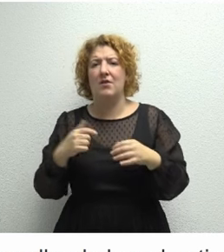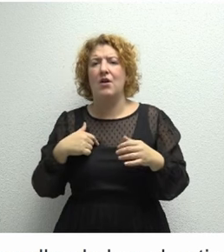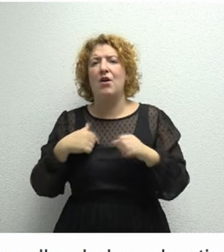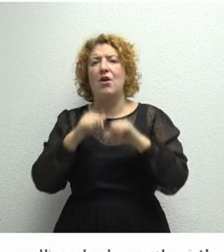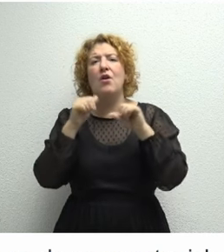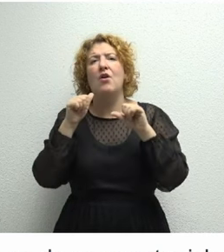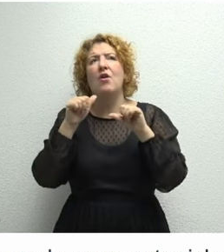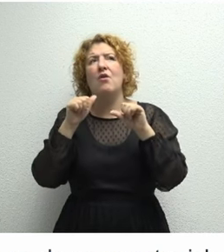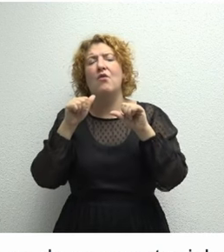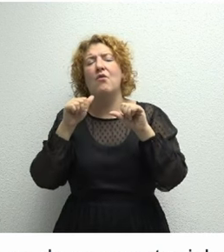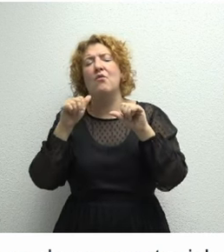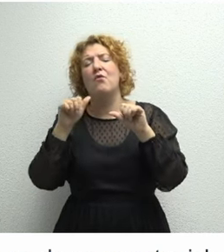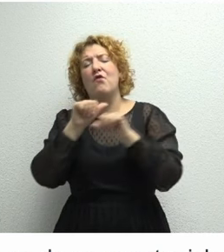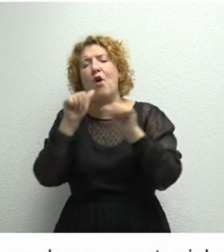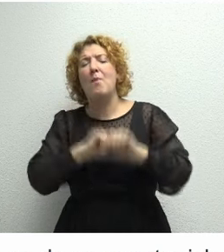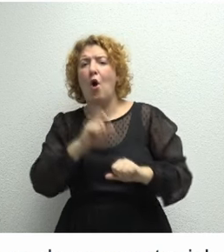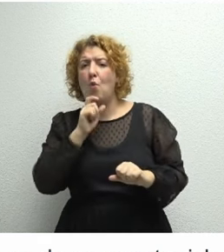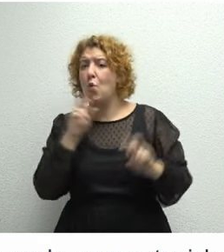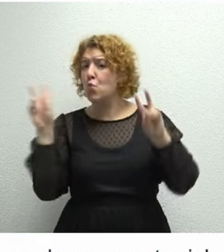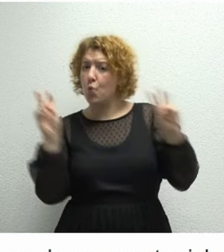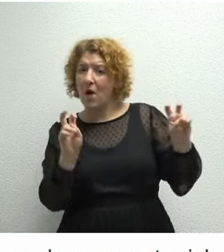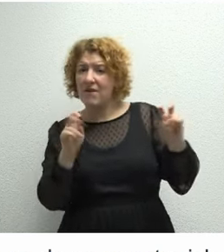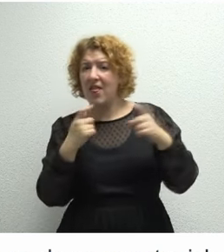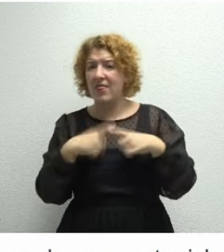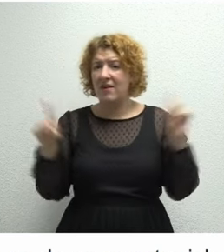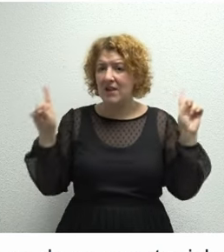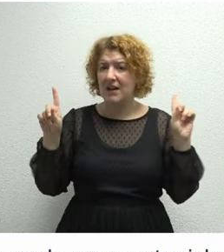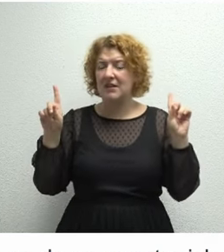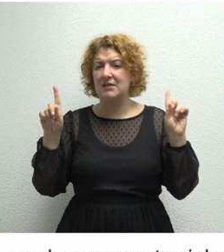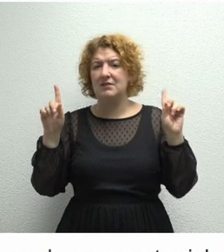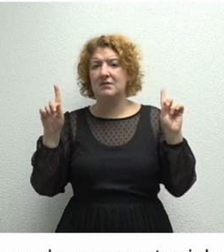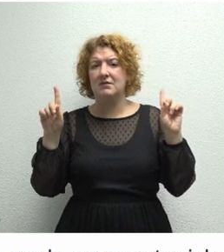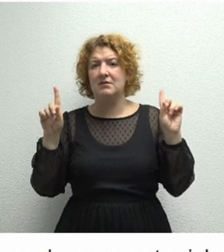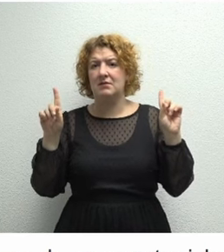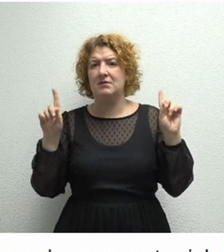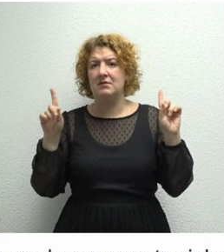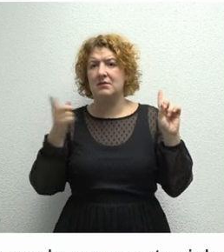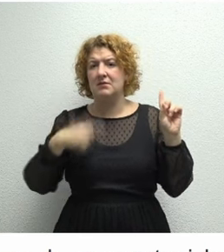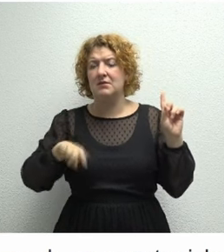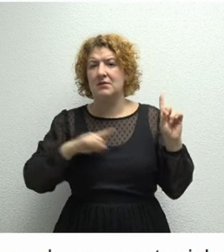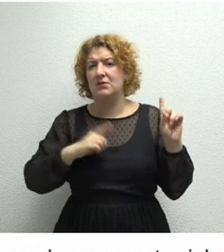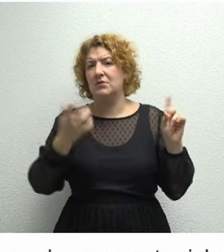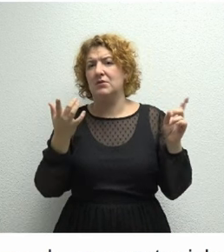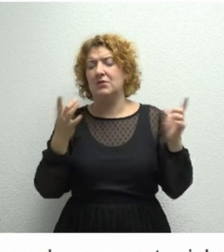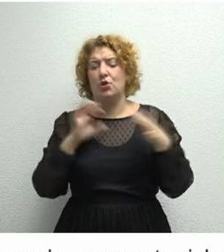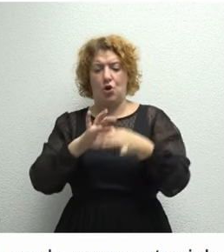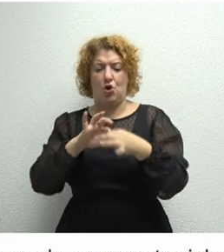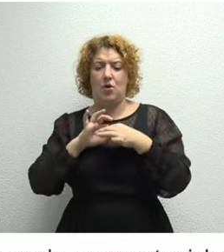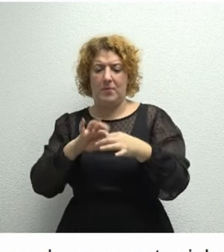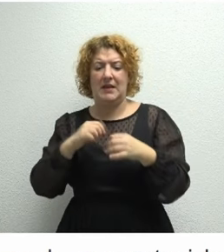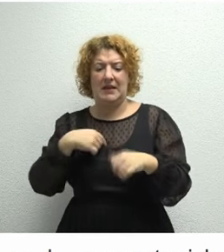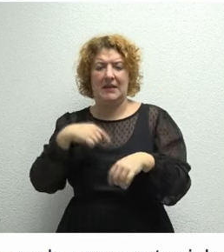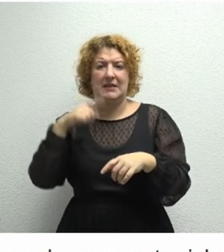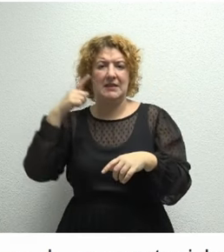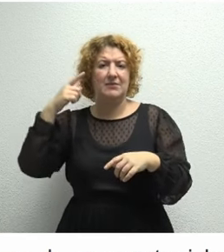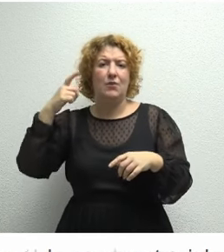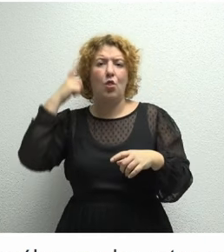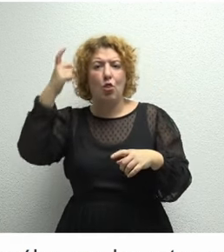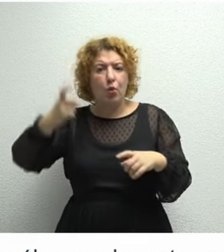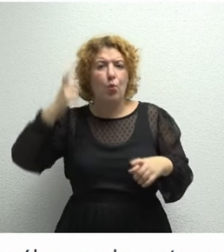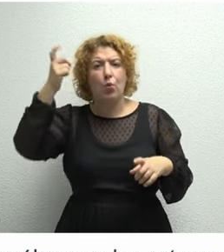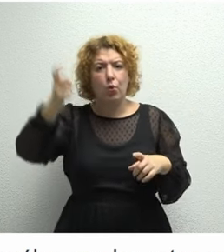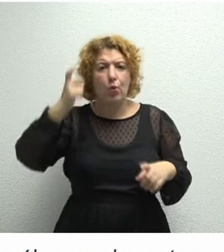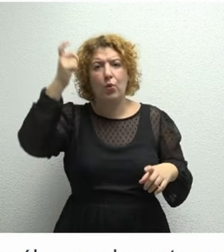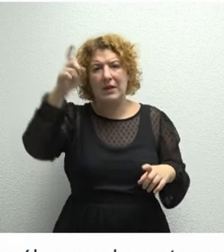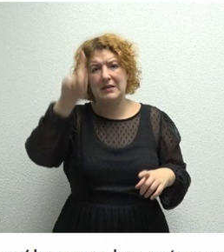distintas que que no estén Pues dentro de la tónica no sino que que podamos conectar y que se mantengan en el tiempo y luego también la